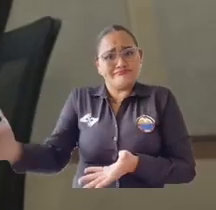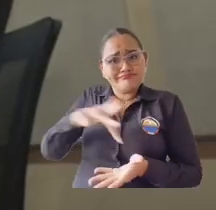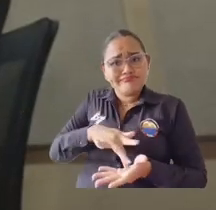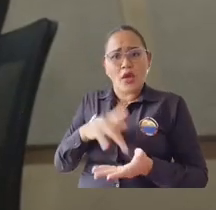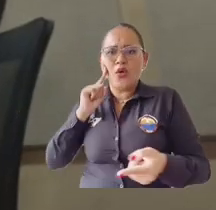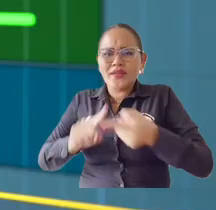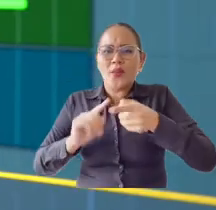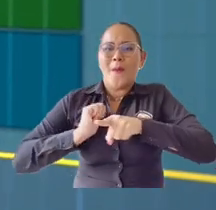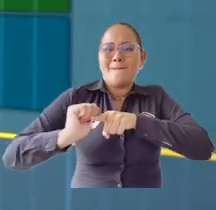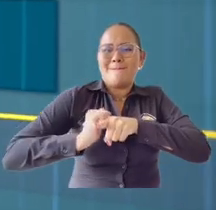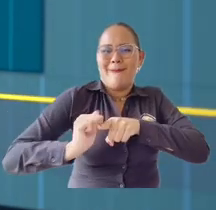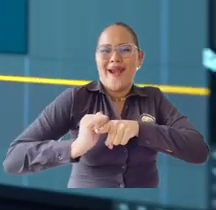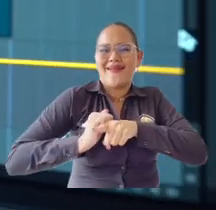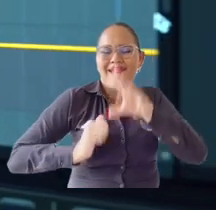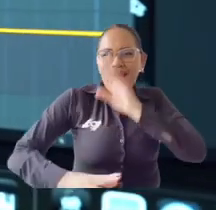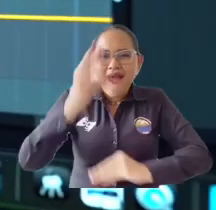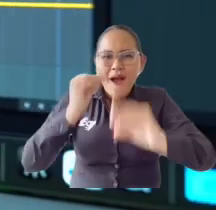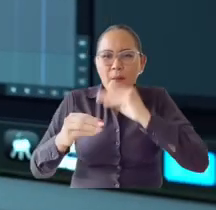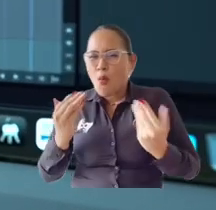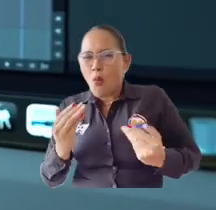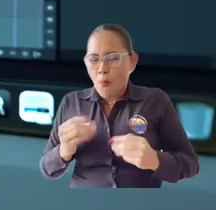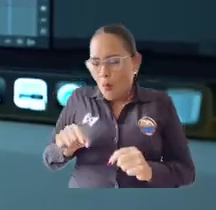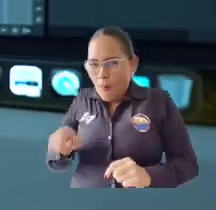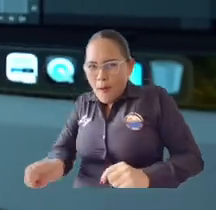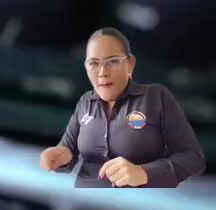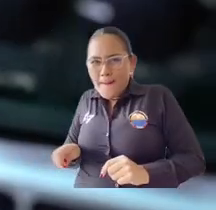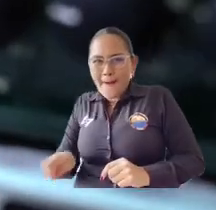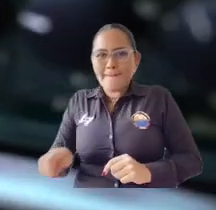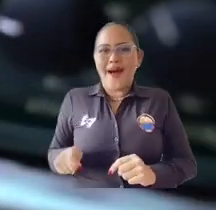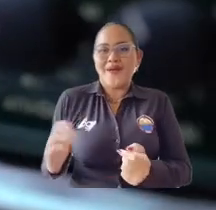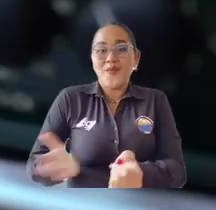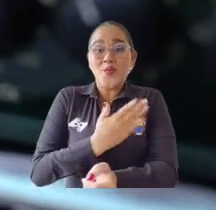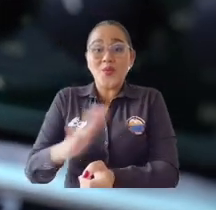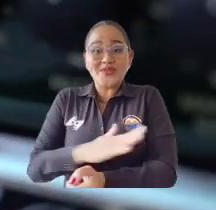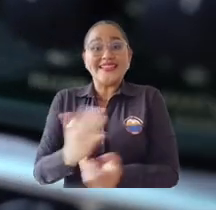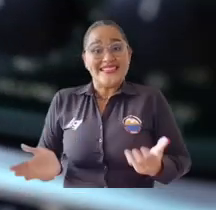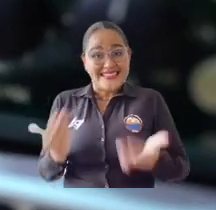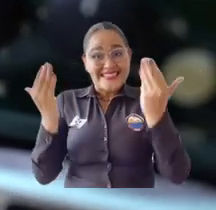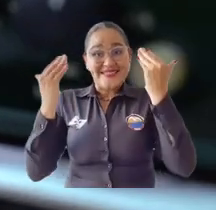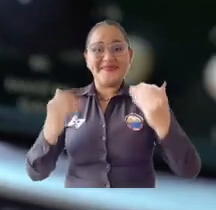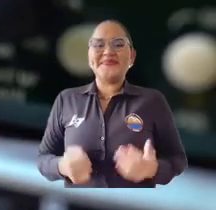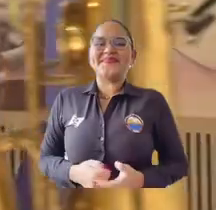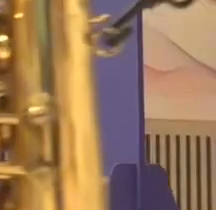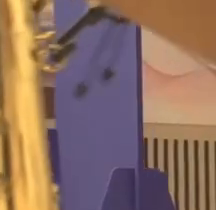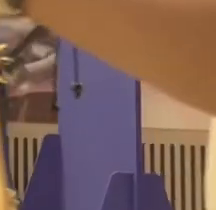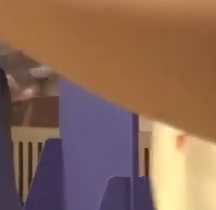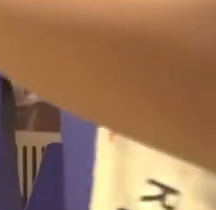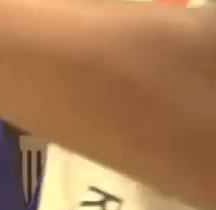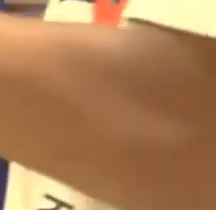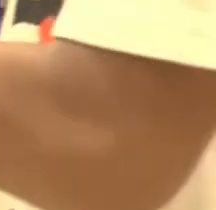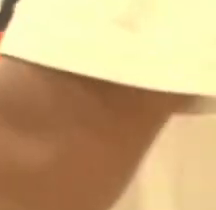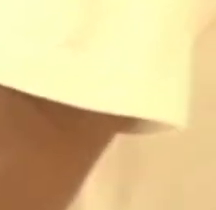hacer prácticas del manejo de consolas digitales para que se involucren al trabajo real. Es totalmente competitiva.